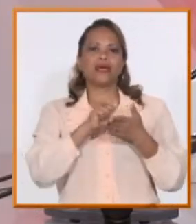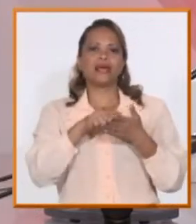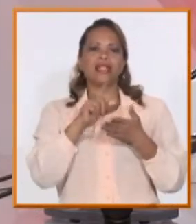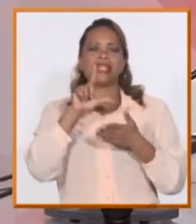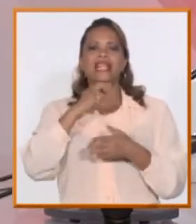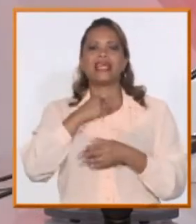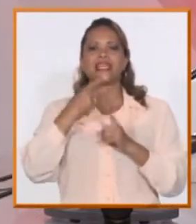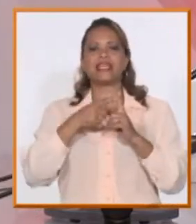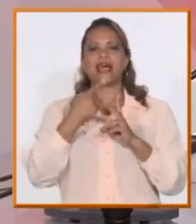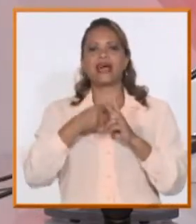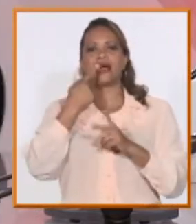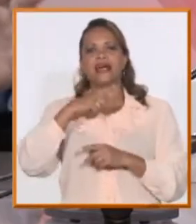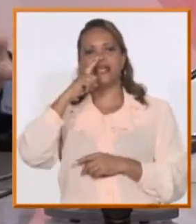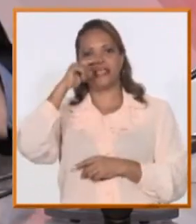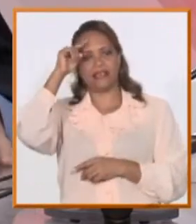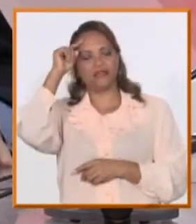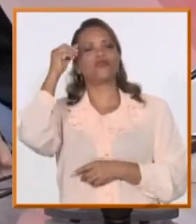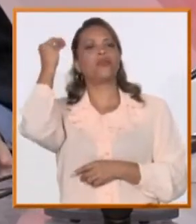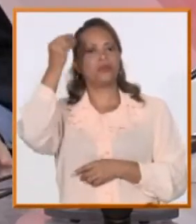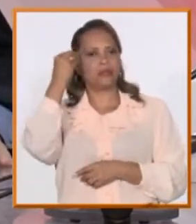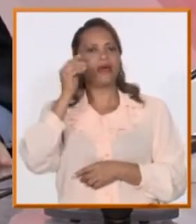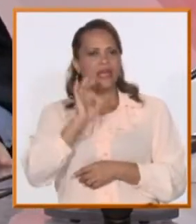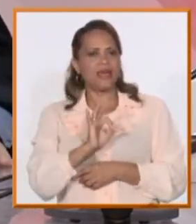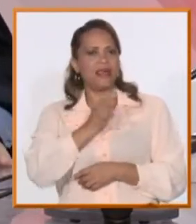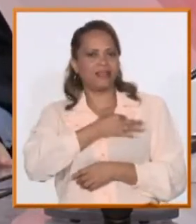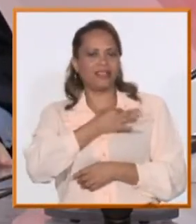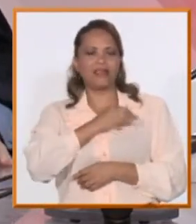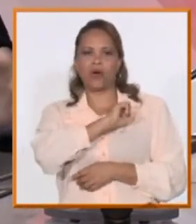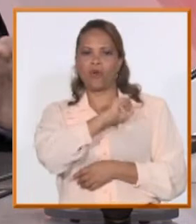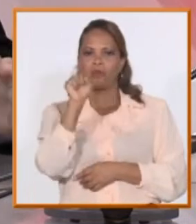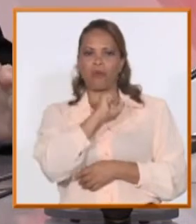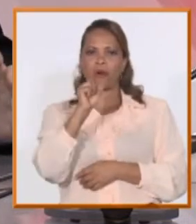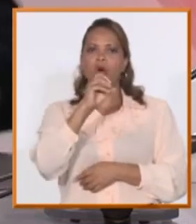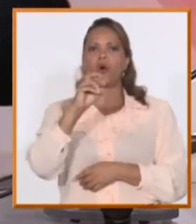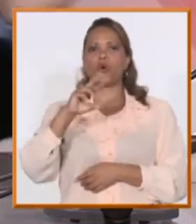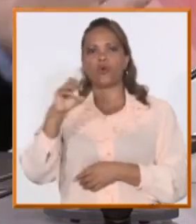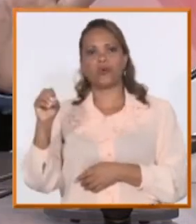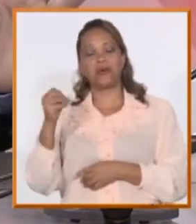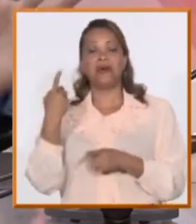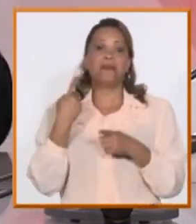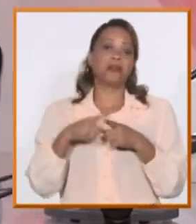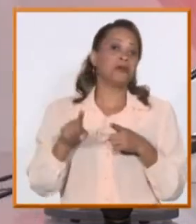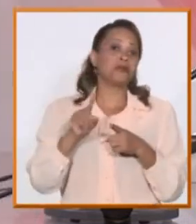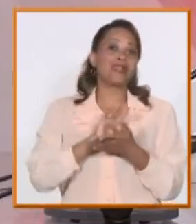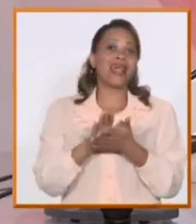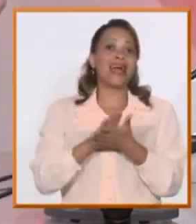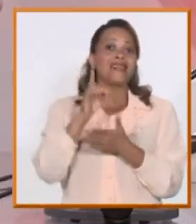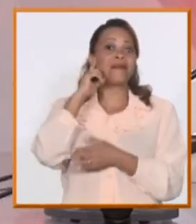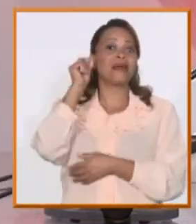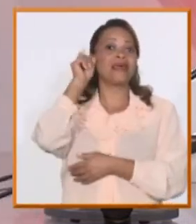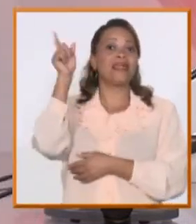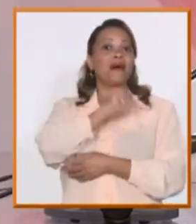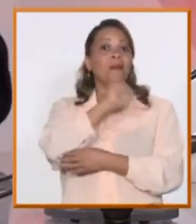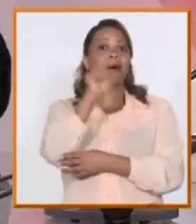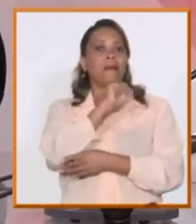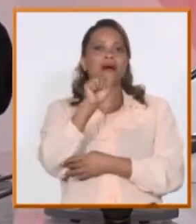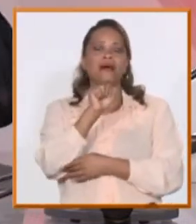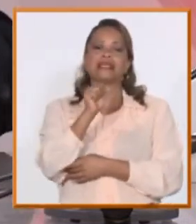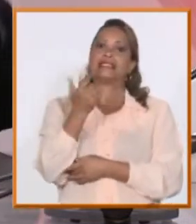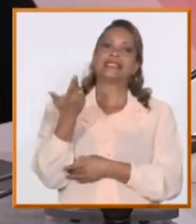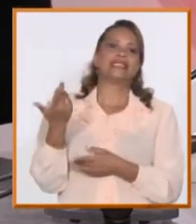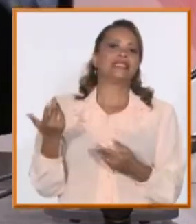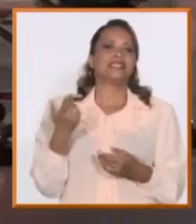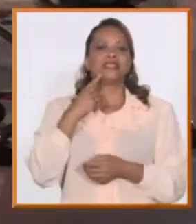Me parecía que Leyanis sí era candidata al oro, no estando Yulimar. Claro. Pero el resto, nadie se imaginaba que iban a ganar ni el 4%,